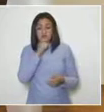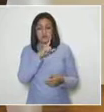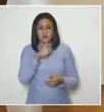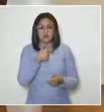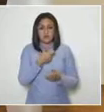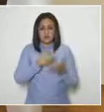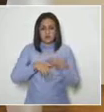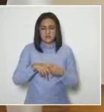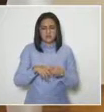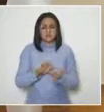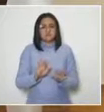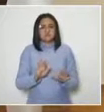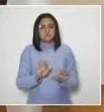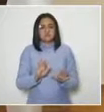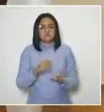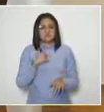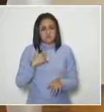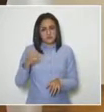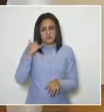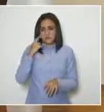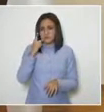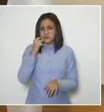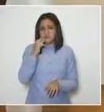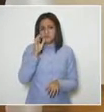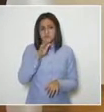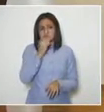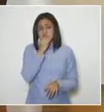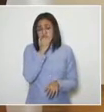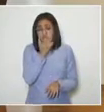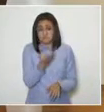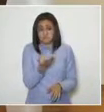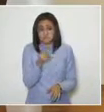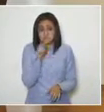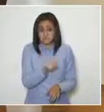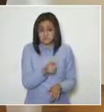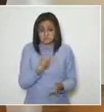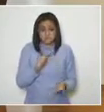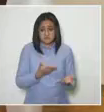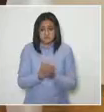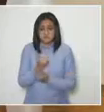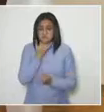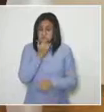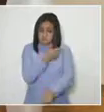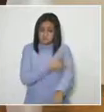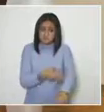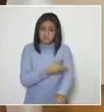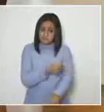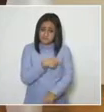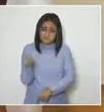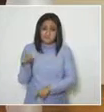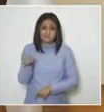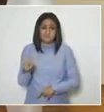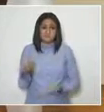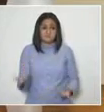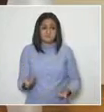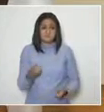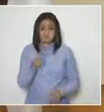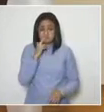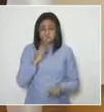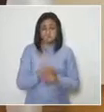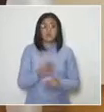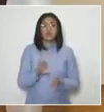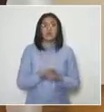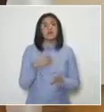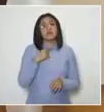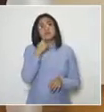pues yo llamo un policía municipal y le digo y resuelve me lo más allá de que va a